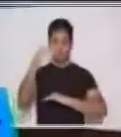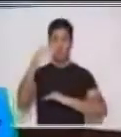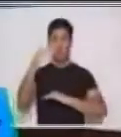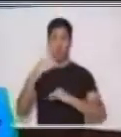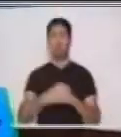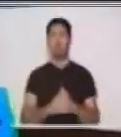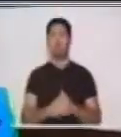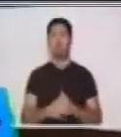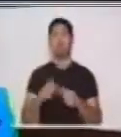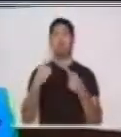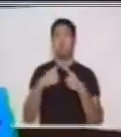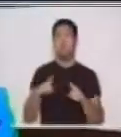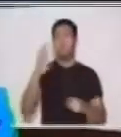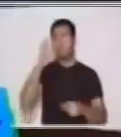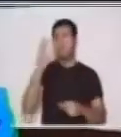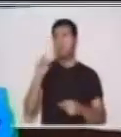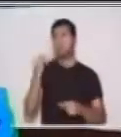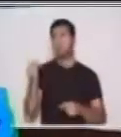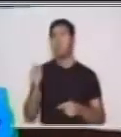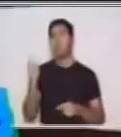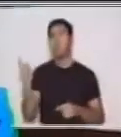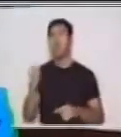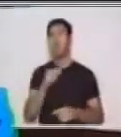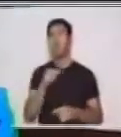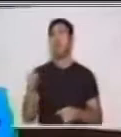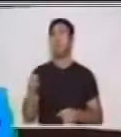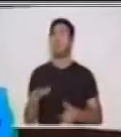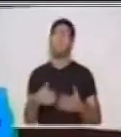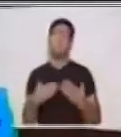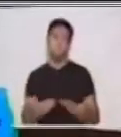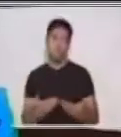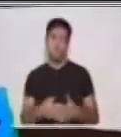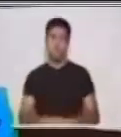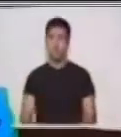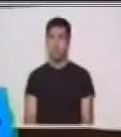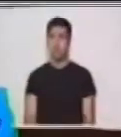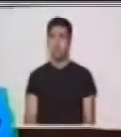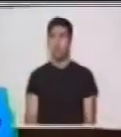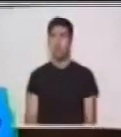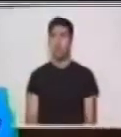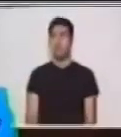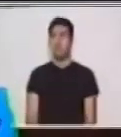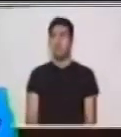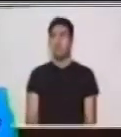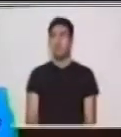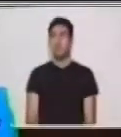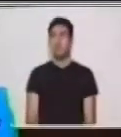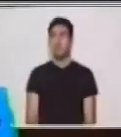qué se llama prisma rectangular? A ver, ¿ya identificaste por cuál es la razón de por qué a